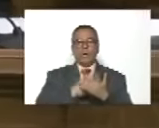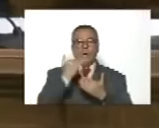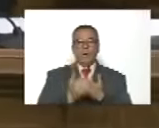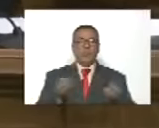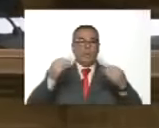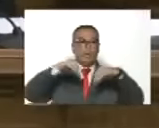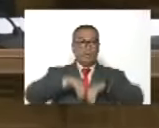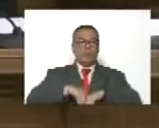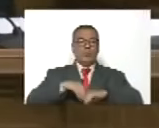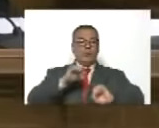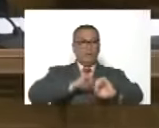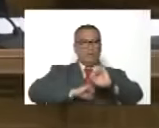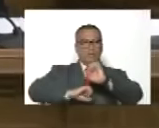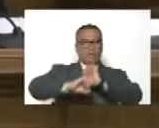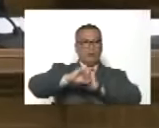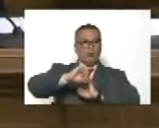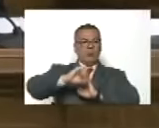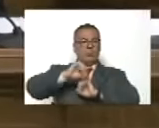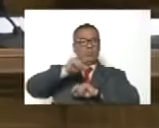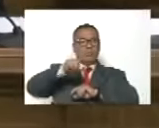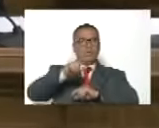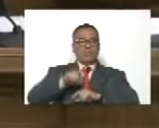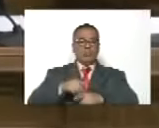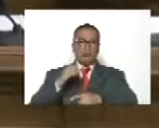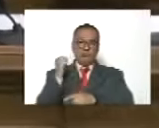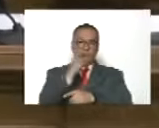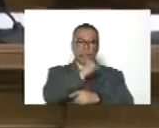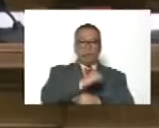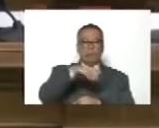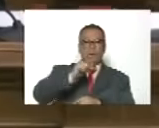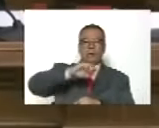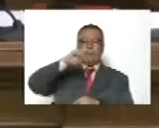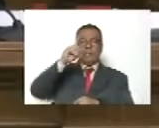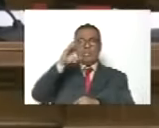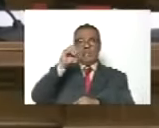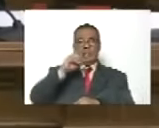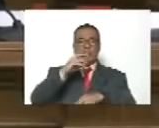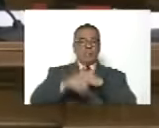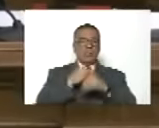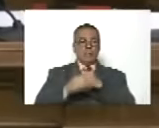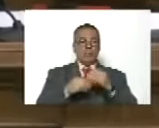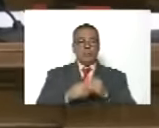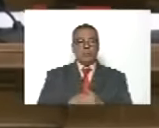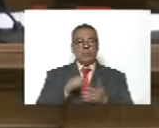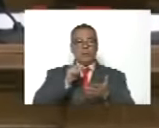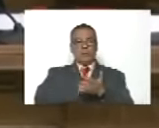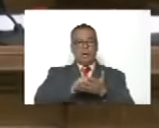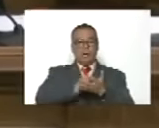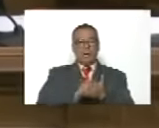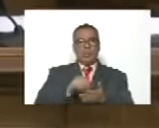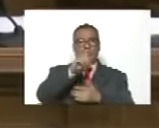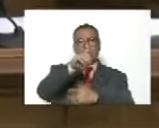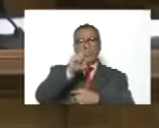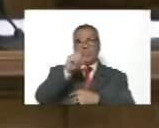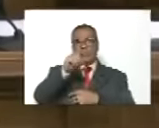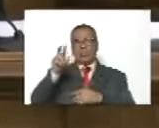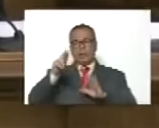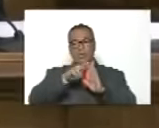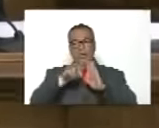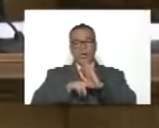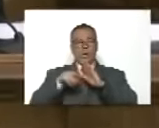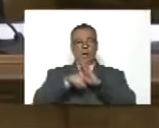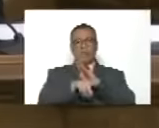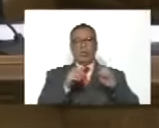de acuerdo en repudio al vil asesinato de Orlando Figuera, de acuerdo a lo establecido en el artículo 111 del